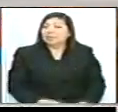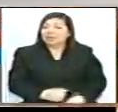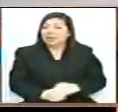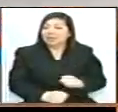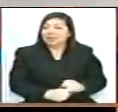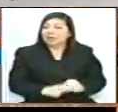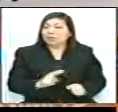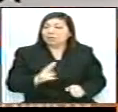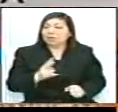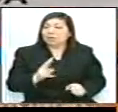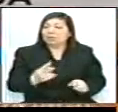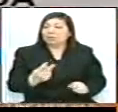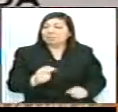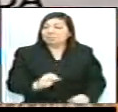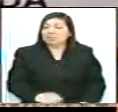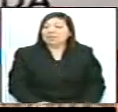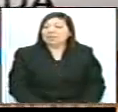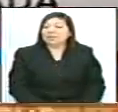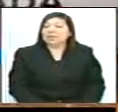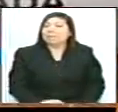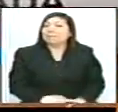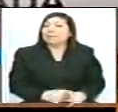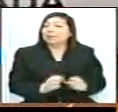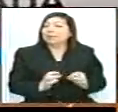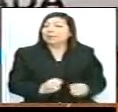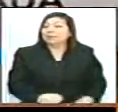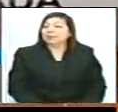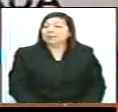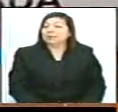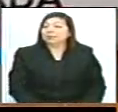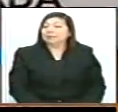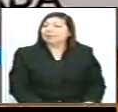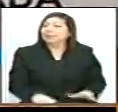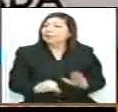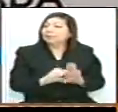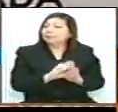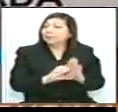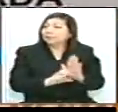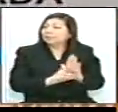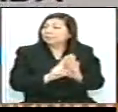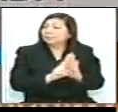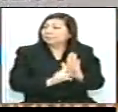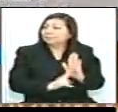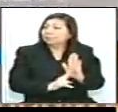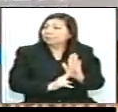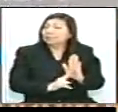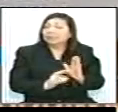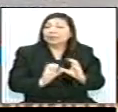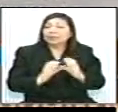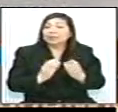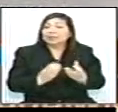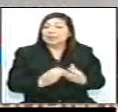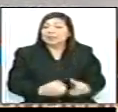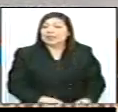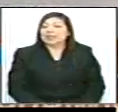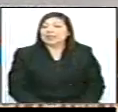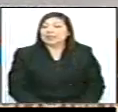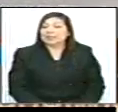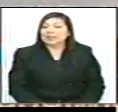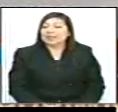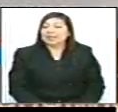año fiscal 2020. En concordancia a lo establecido en la Constitución Política del Perú y el Reglamento del Congreso de la